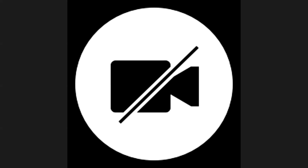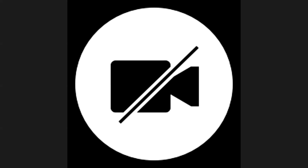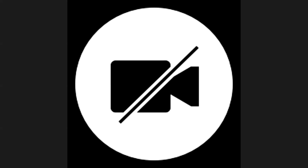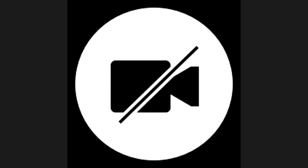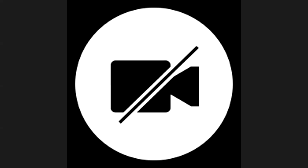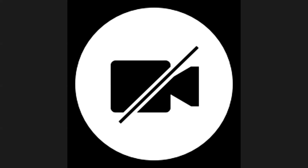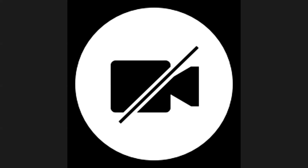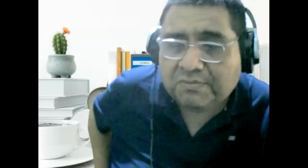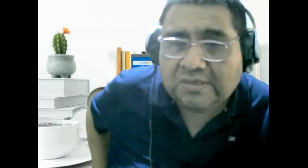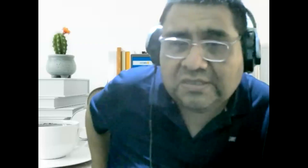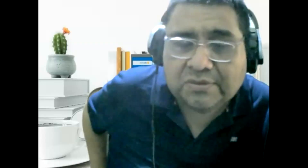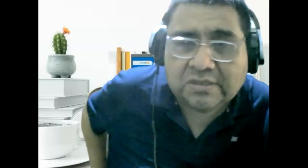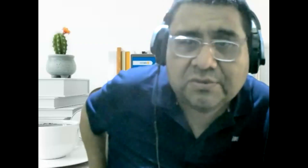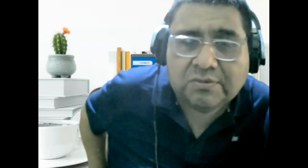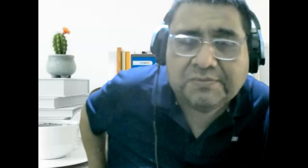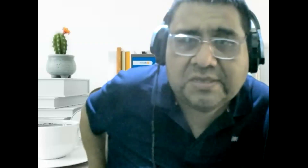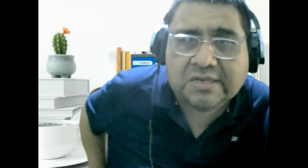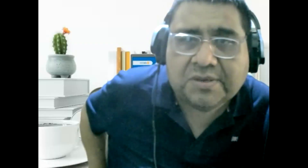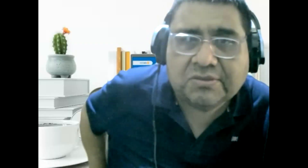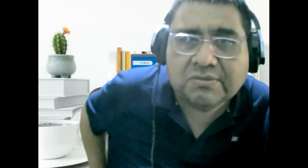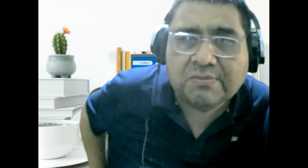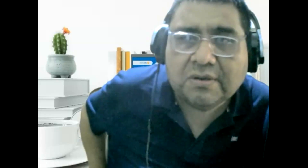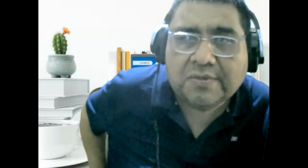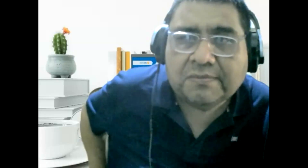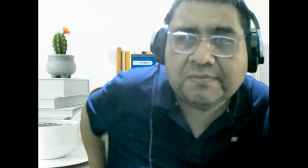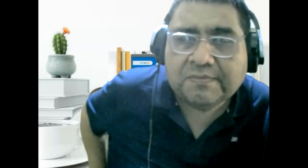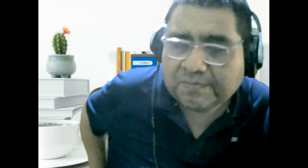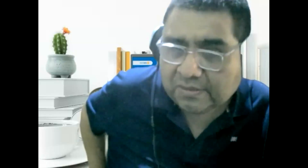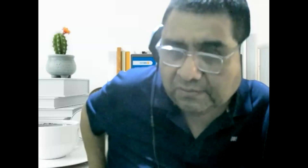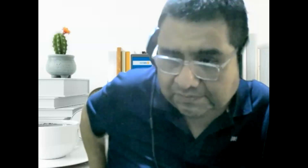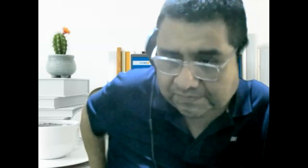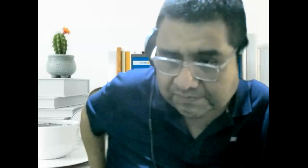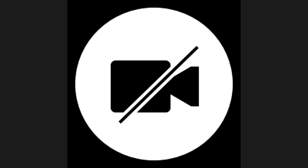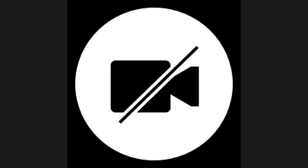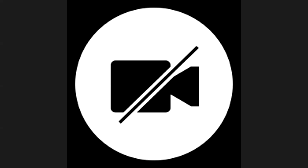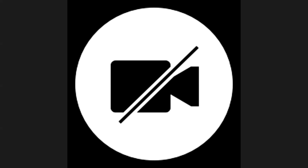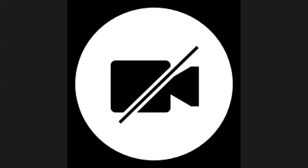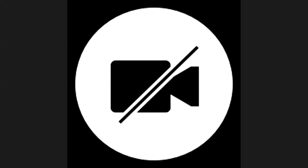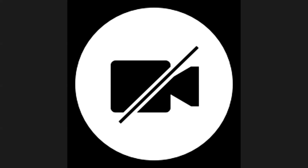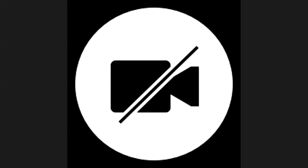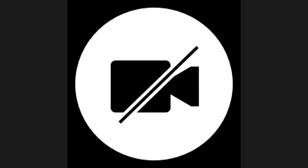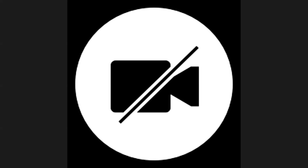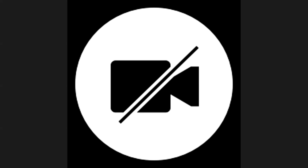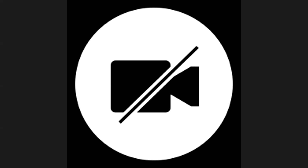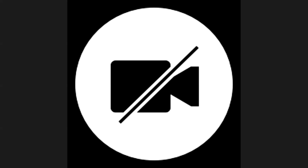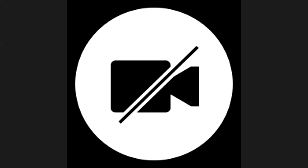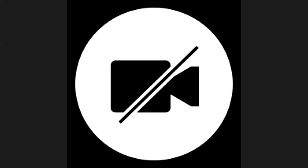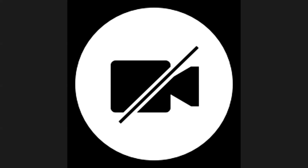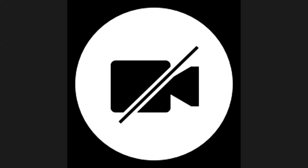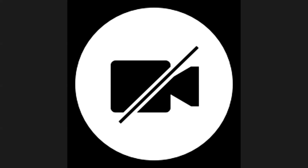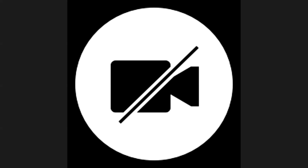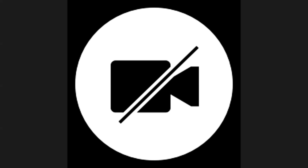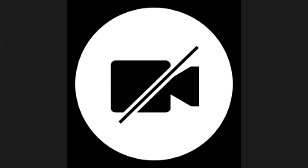pero- si nos damos tiempo, lo hacemos como una especie de repaso, no hay problema, ¿no? Ya. O sea, por si acaso lo